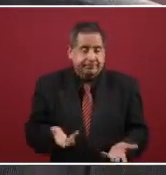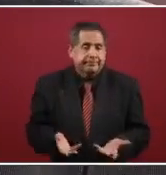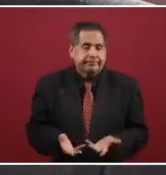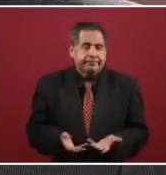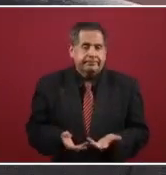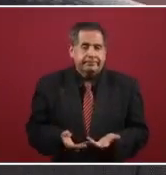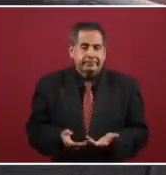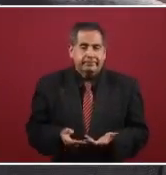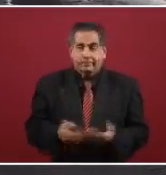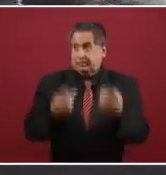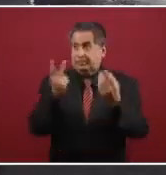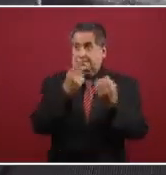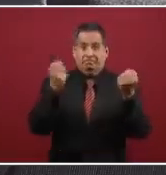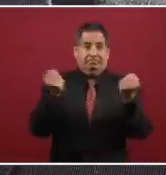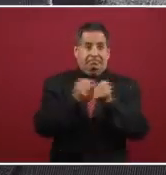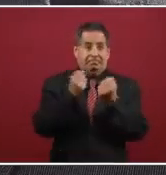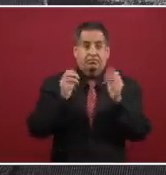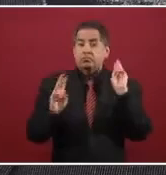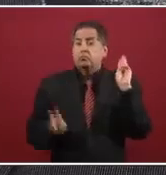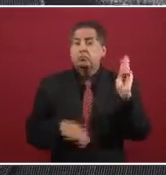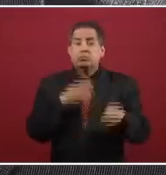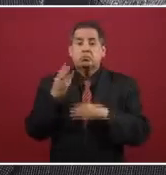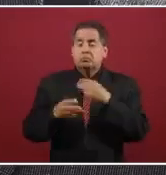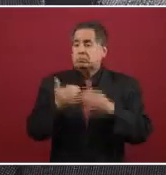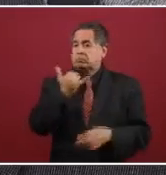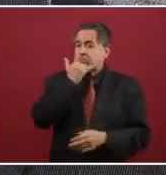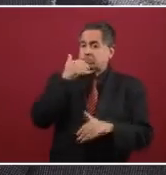Esto afecta a la economía mundial.